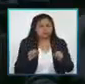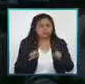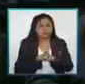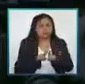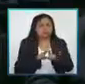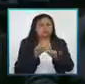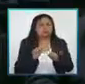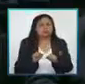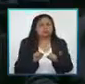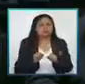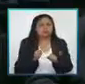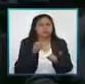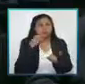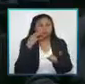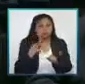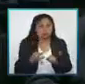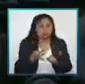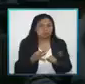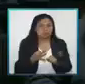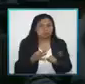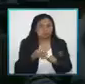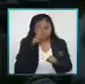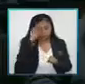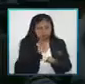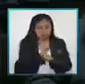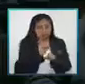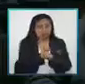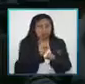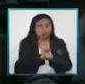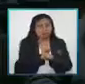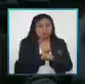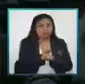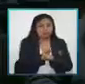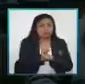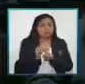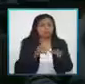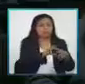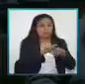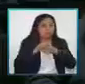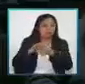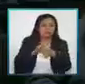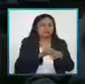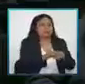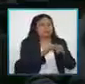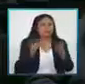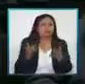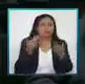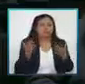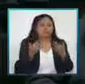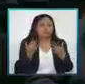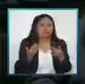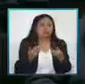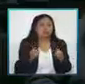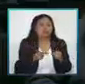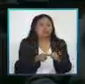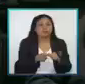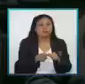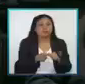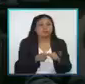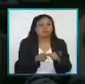estamos exigiendo que en realidad hagan su trabajo y de este organismo no esperen que haya